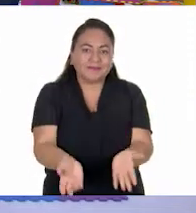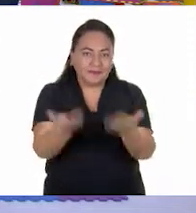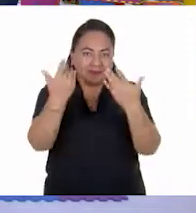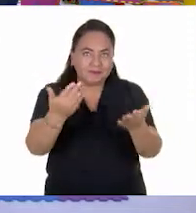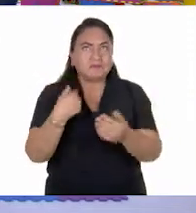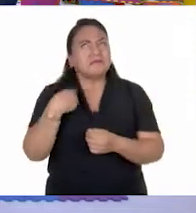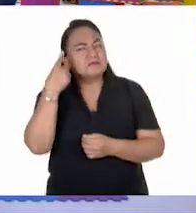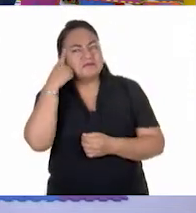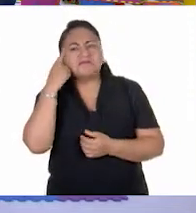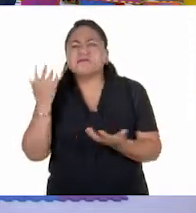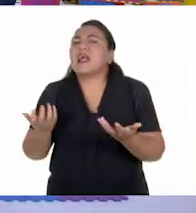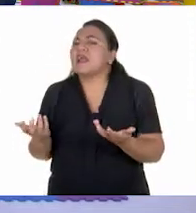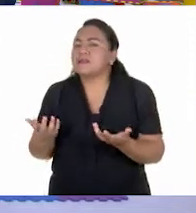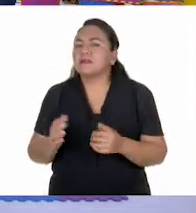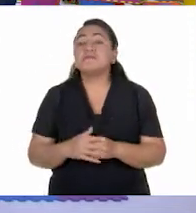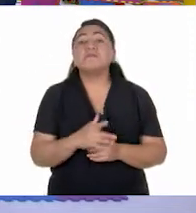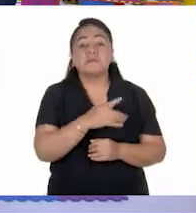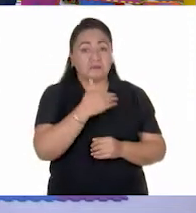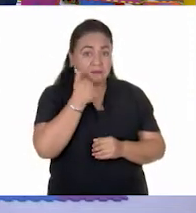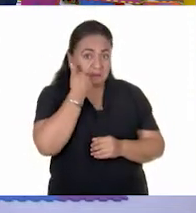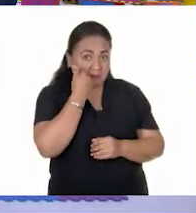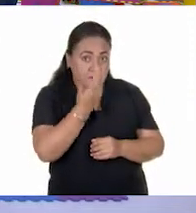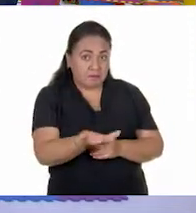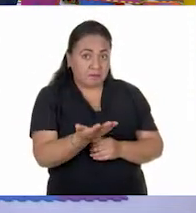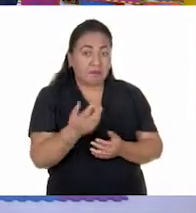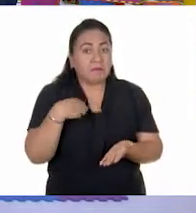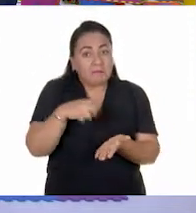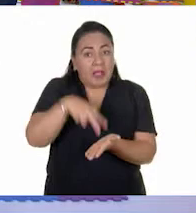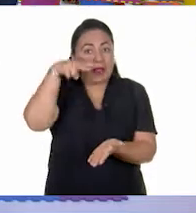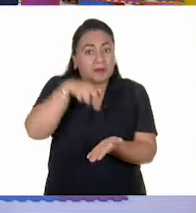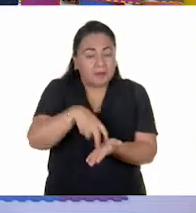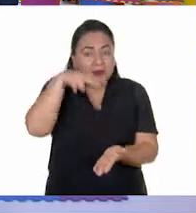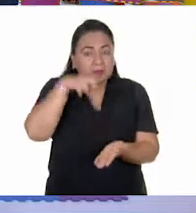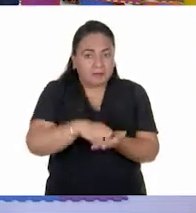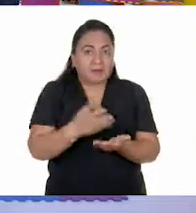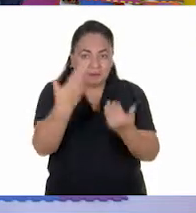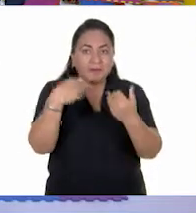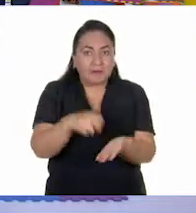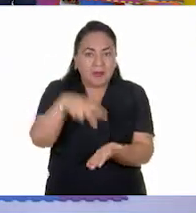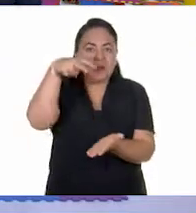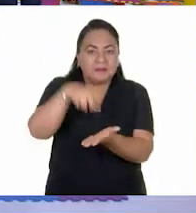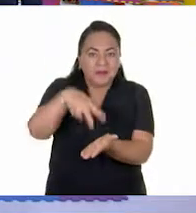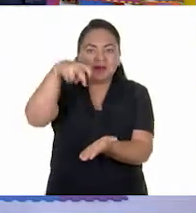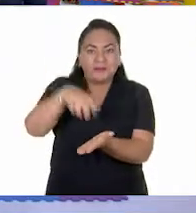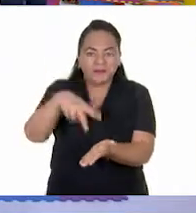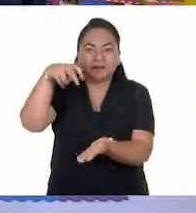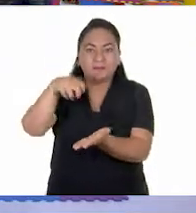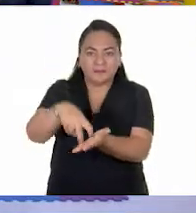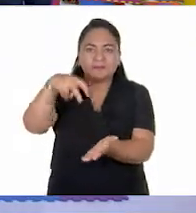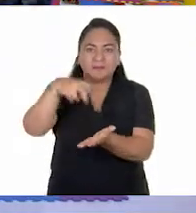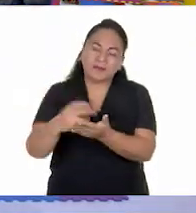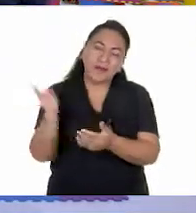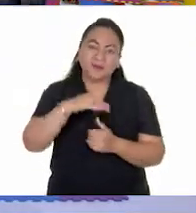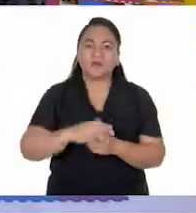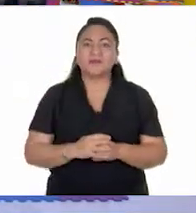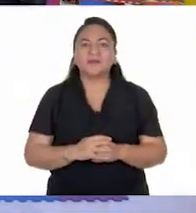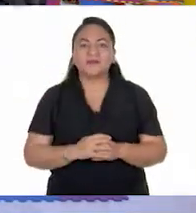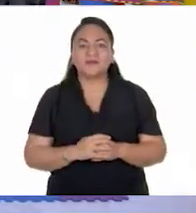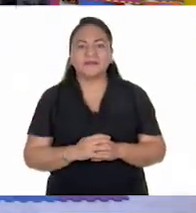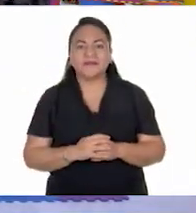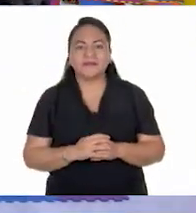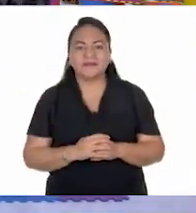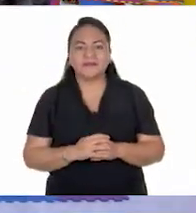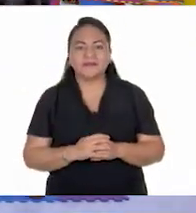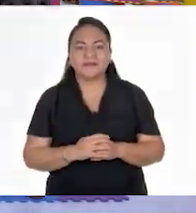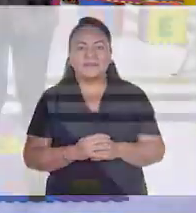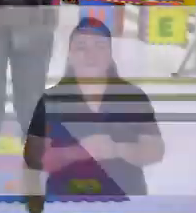qué se le ocurre que podemos hacer, maestro? Bueno, Pili, ¿qué te parece si nos vamos brincando hacia adelante? Vamos todos. Brincando todos. Brincando, eso, brincando, brincando, brincando. Con las manos vámonos, arriba. Vámonos, todos eso, de pie. Tú no